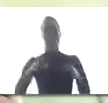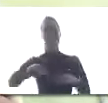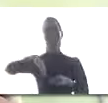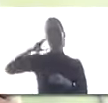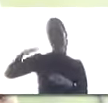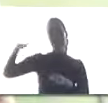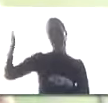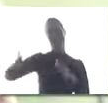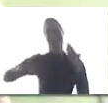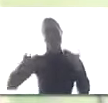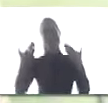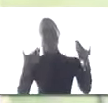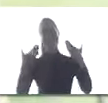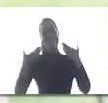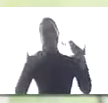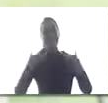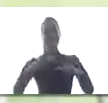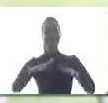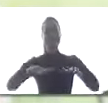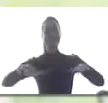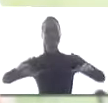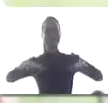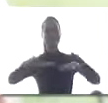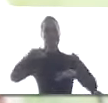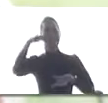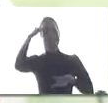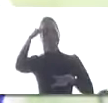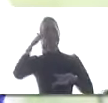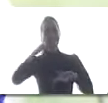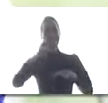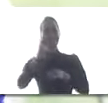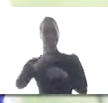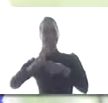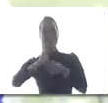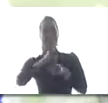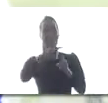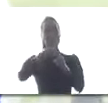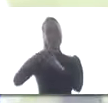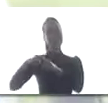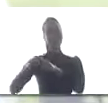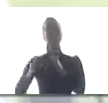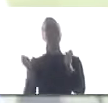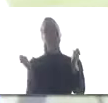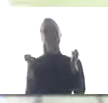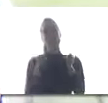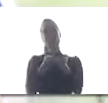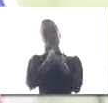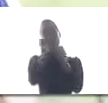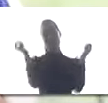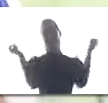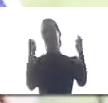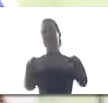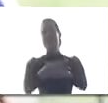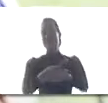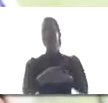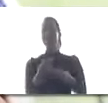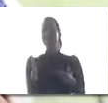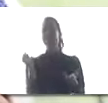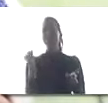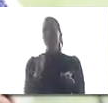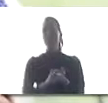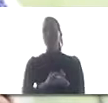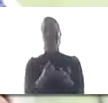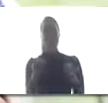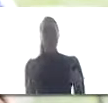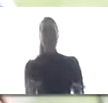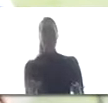las ciudades con este flagelo. Es por eso que se han encendido muchas